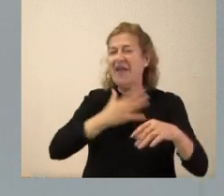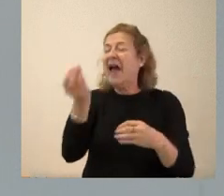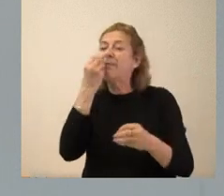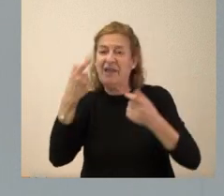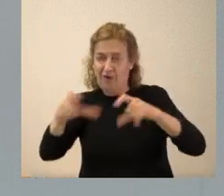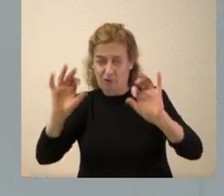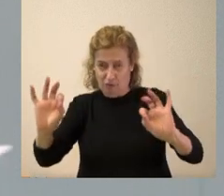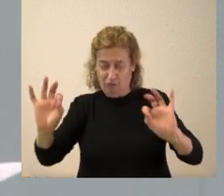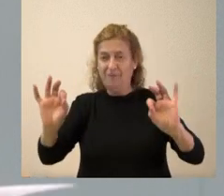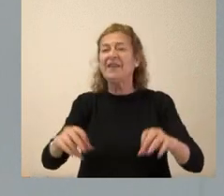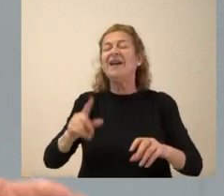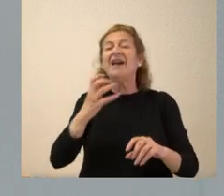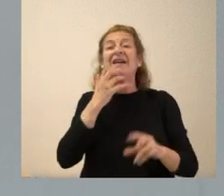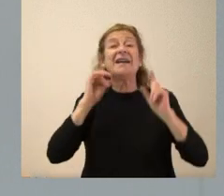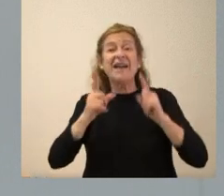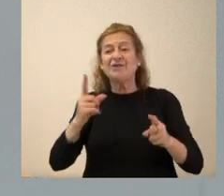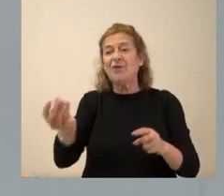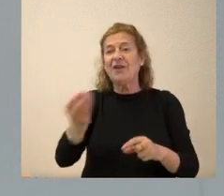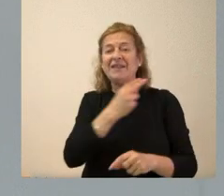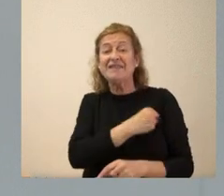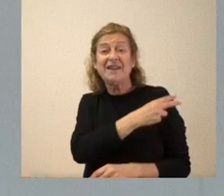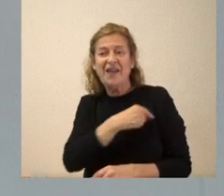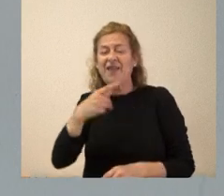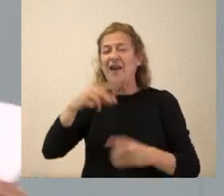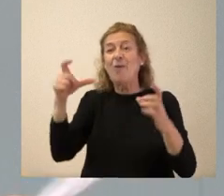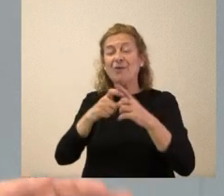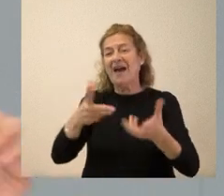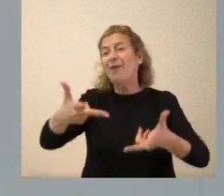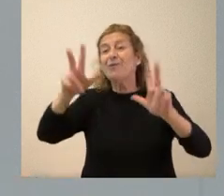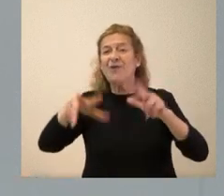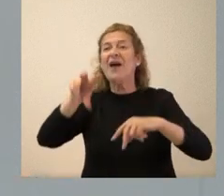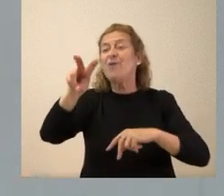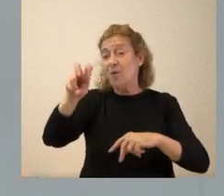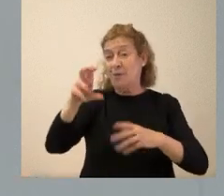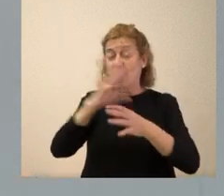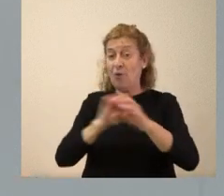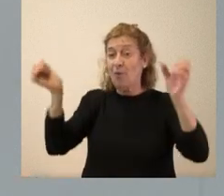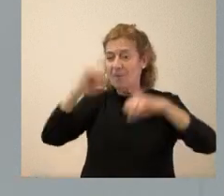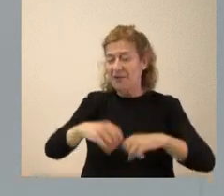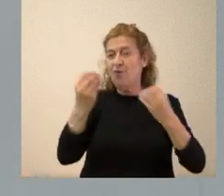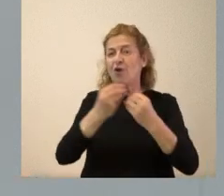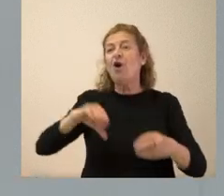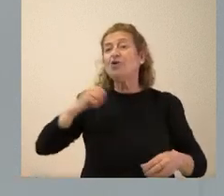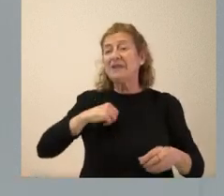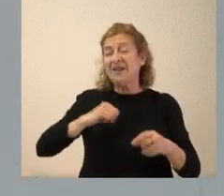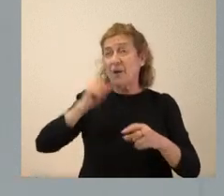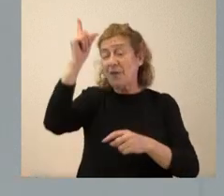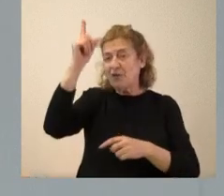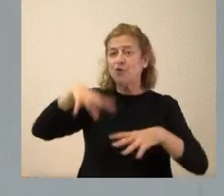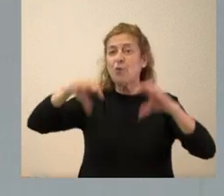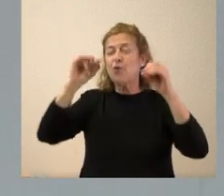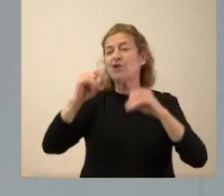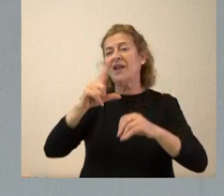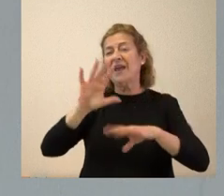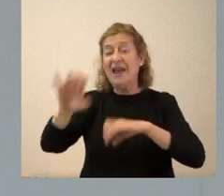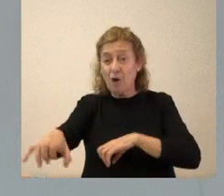en el caso sanitario la junta autoriza el nuevo convenio con la orden San Juan de Dios para hospitales de Burgos y león tiene usted las condiciones y